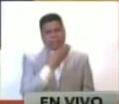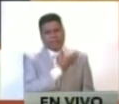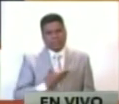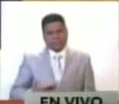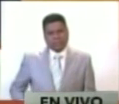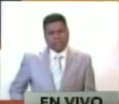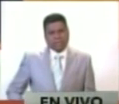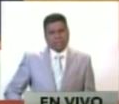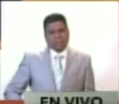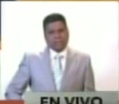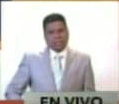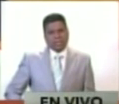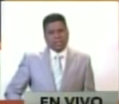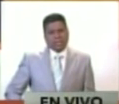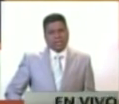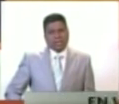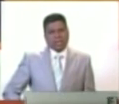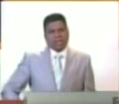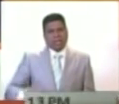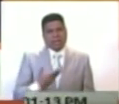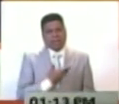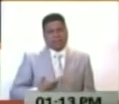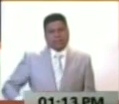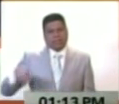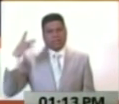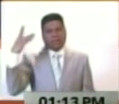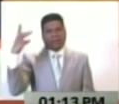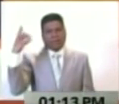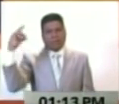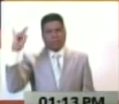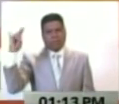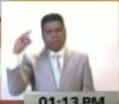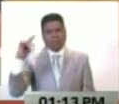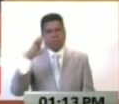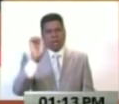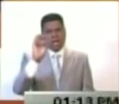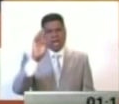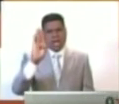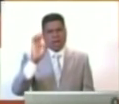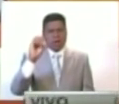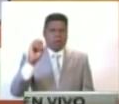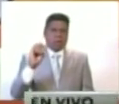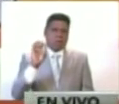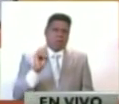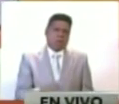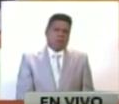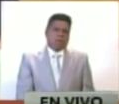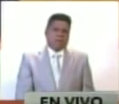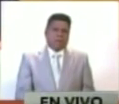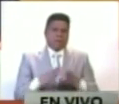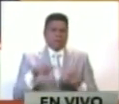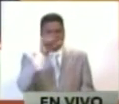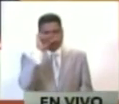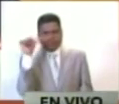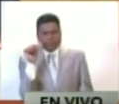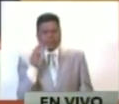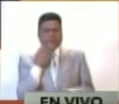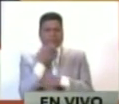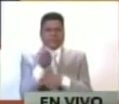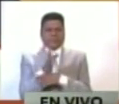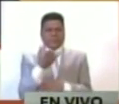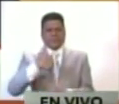tanto el terrorismo como los derechos humanos se han convertido en la hermana del narcotráfico para intervenir a